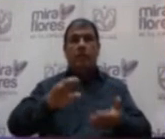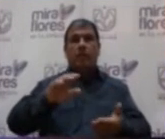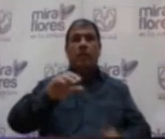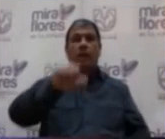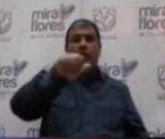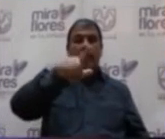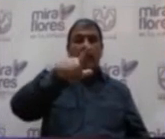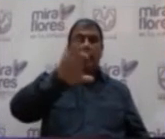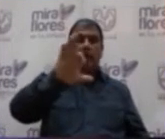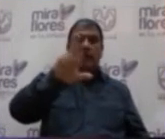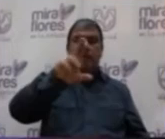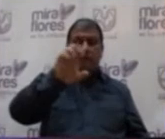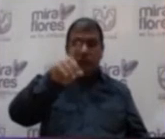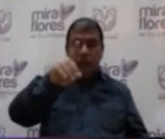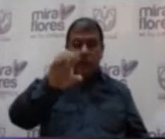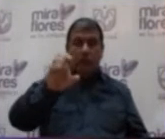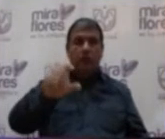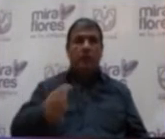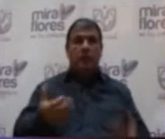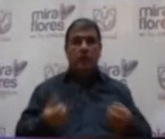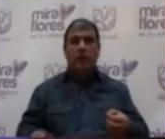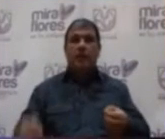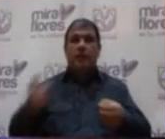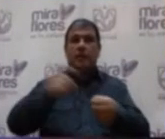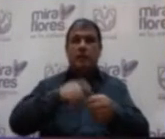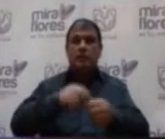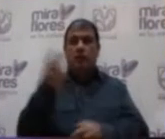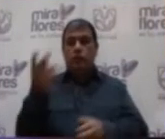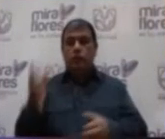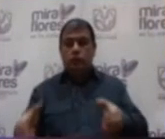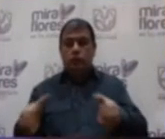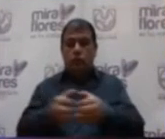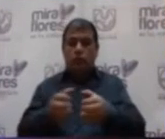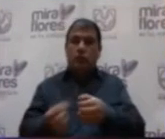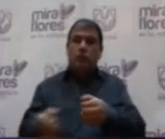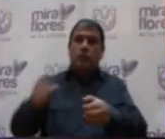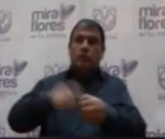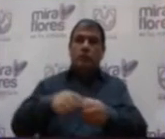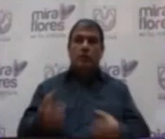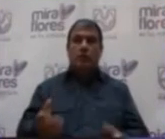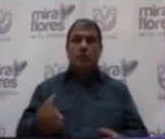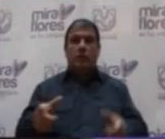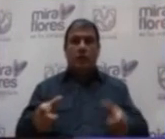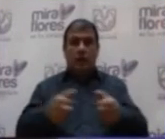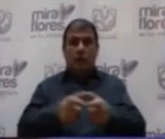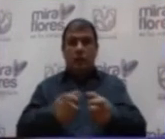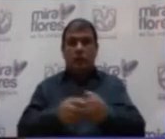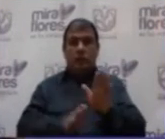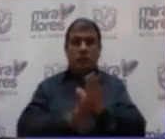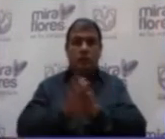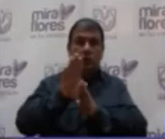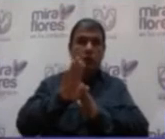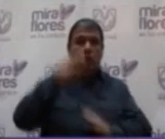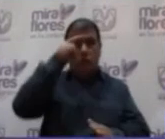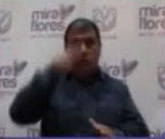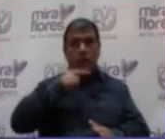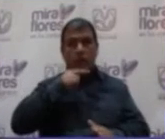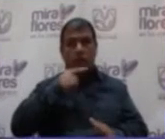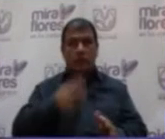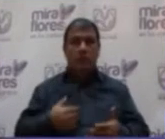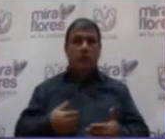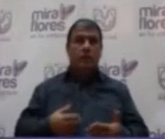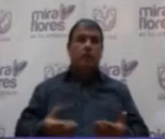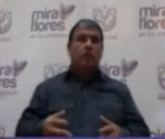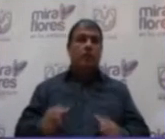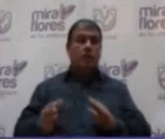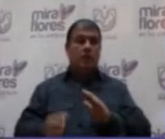Alfredo Lee, que quiere ingresar también a dos comisiones más, ¿no es cierto? Sí, a la Comisión de Desarrollo Humano y a la Comisión de Desarrollo Urbano.